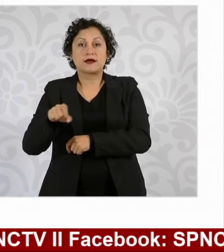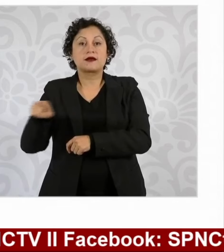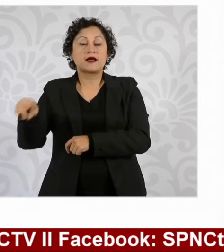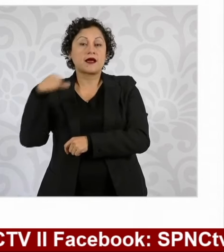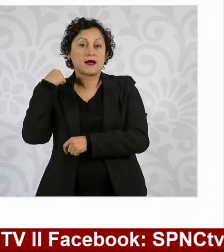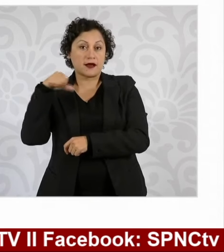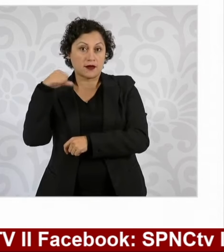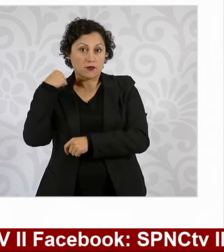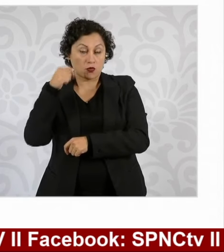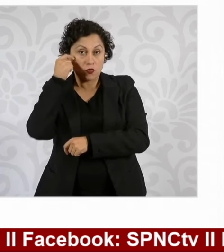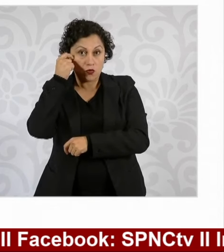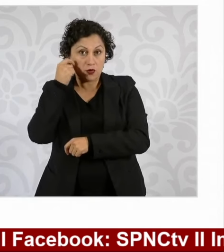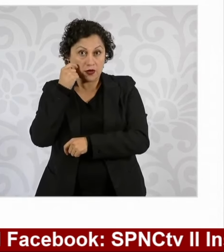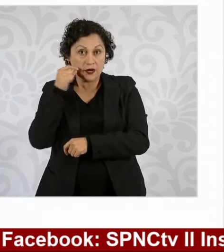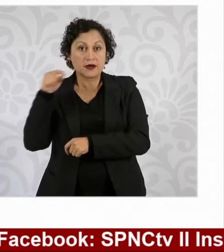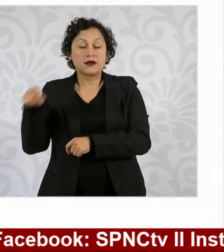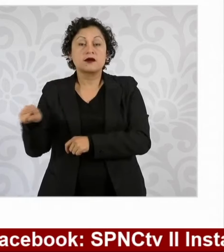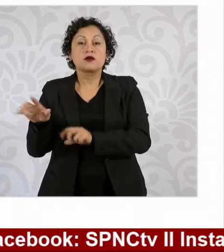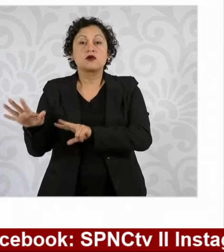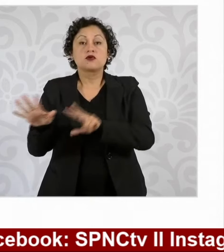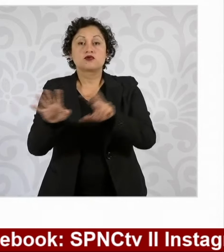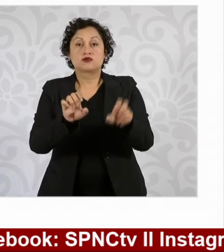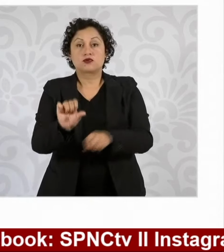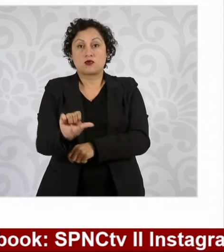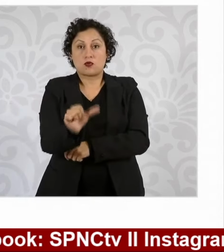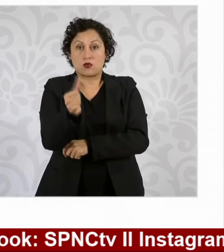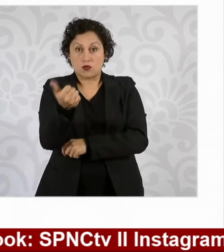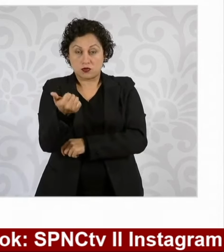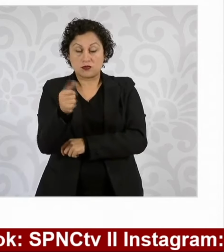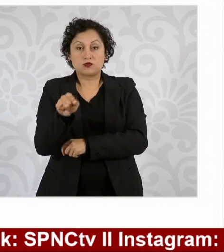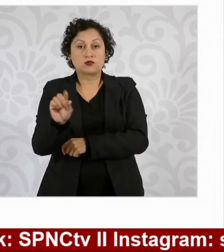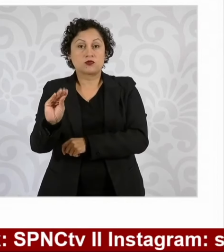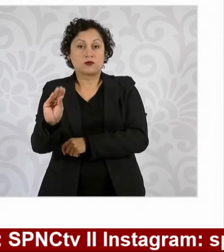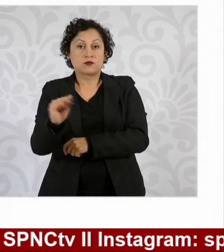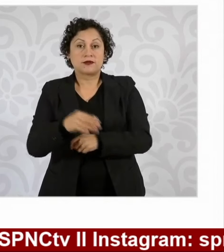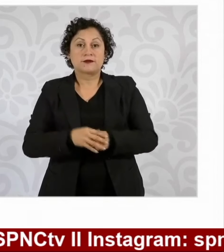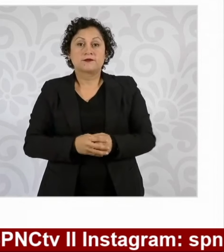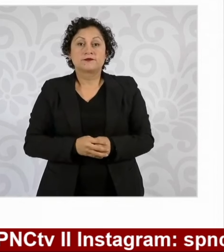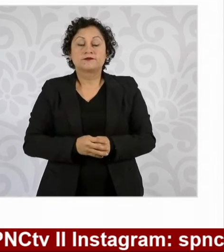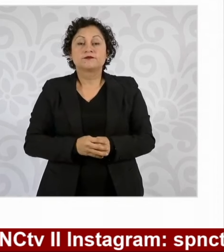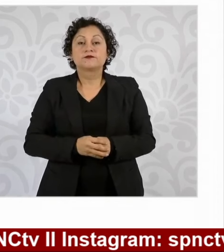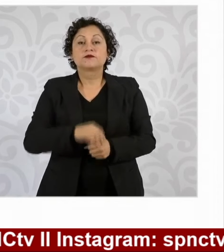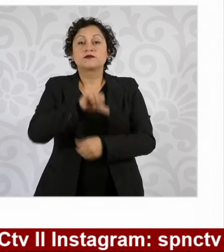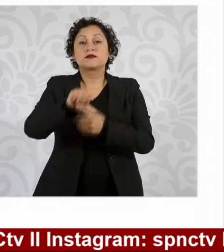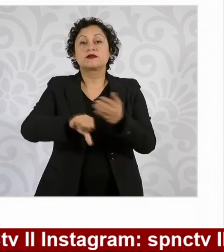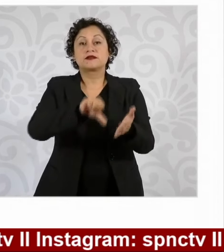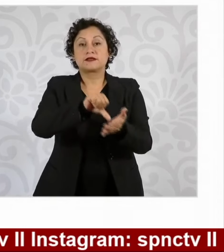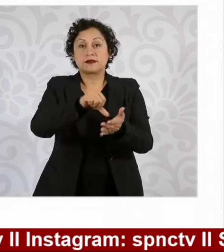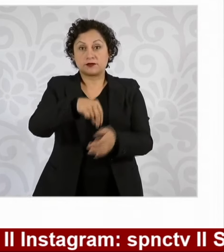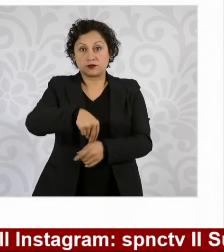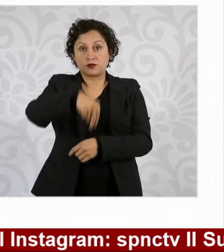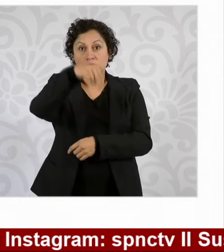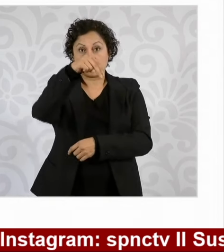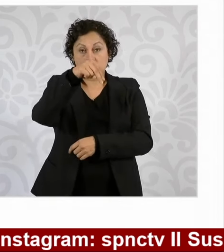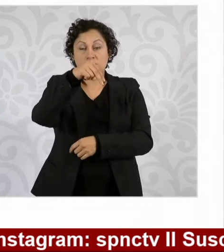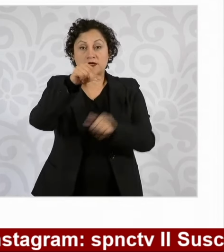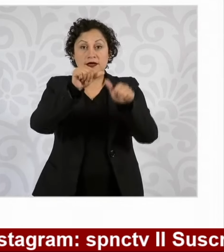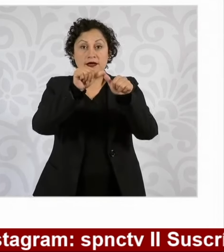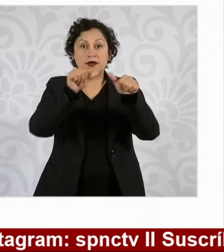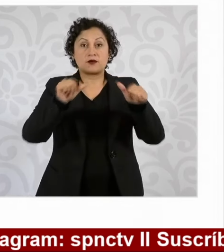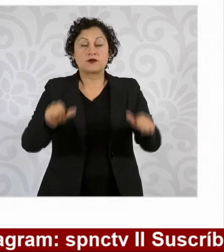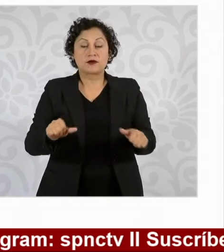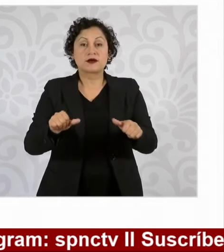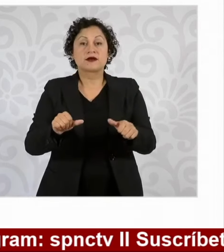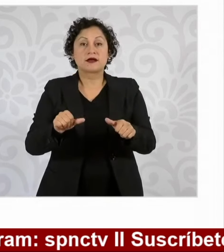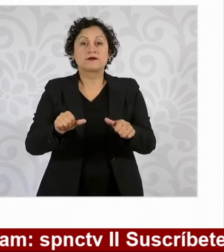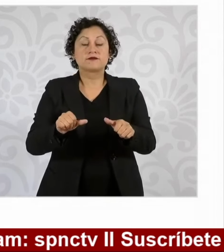en Acapulco Guerrero con 811 p90 zona centro Norte Bodega Aurrerá sucursal Morelia